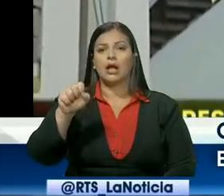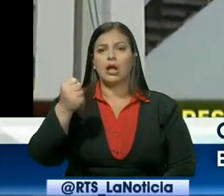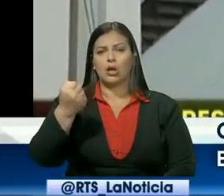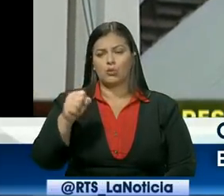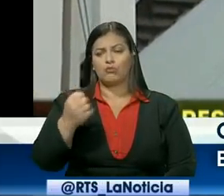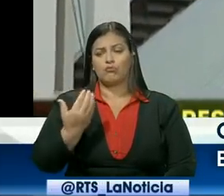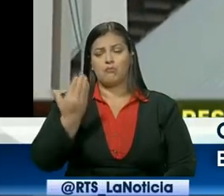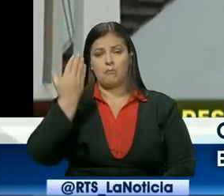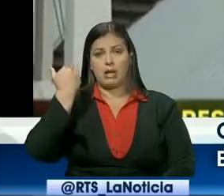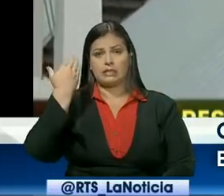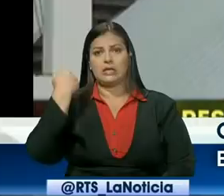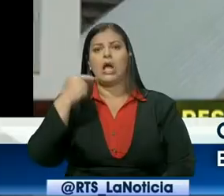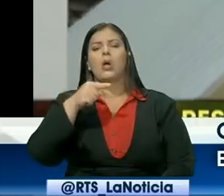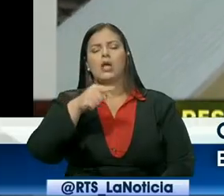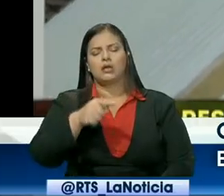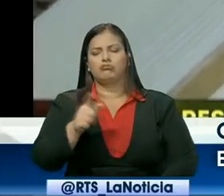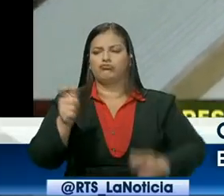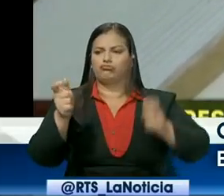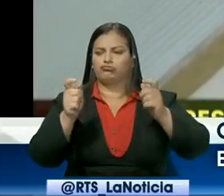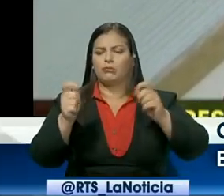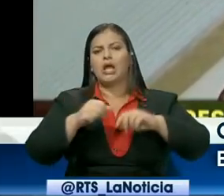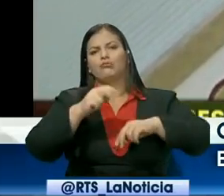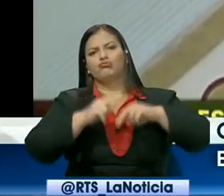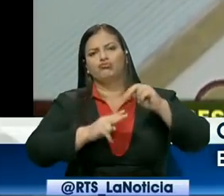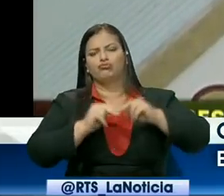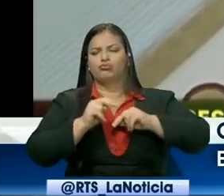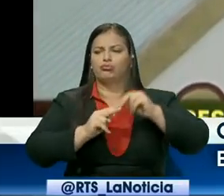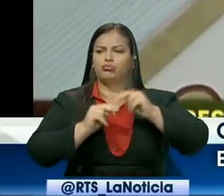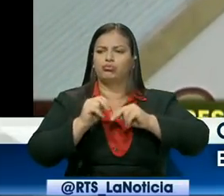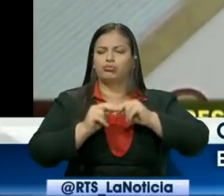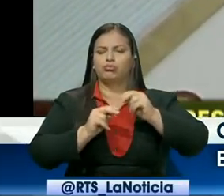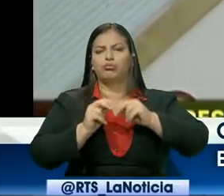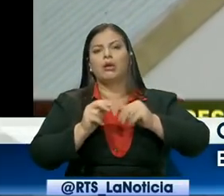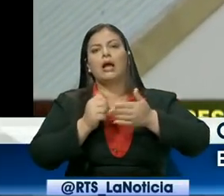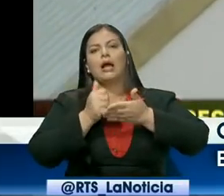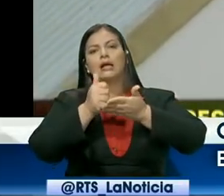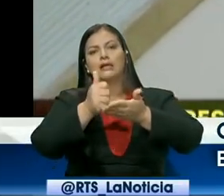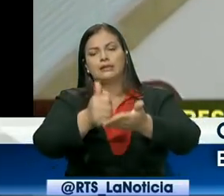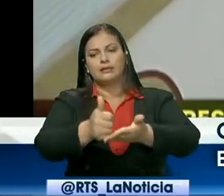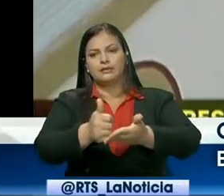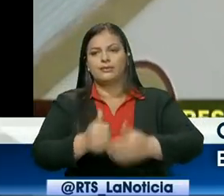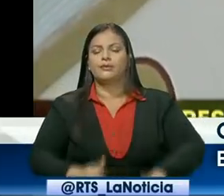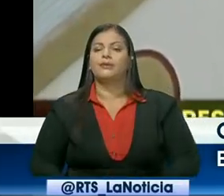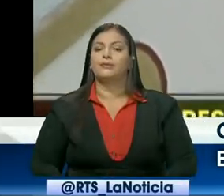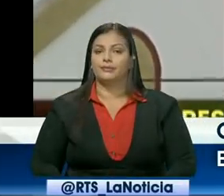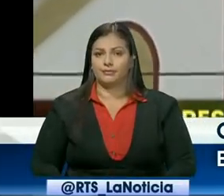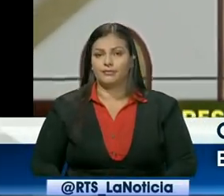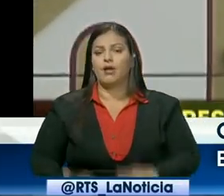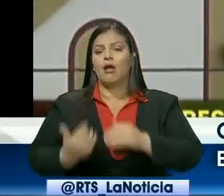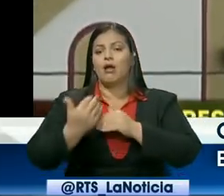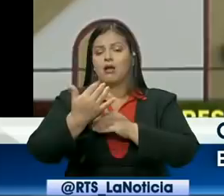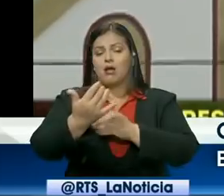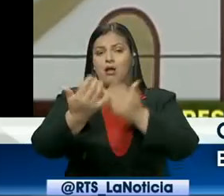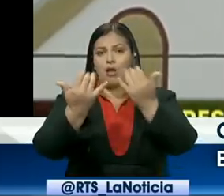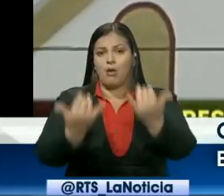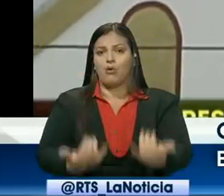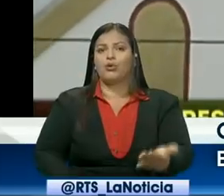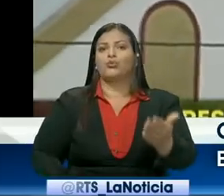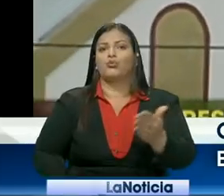párroco de esta localidad. Hoy por hoy está como párroco el padre Darío Zapata.